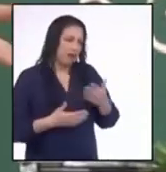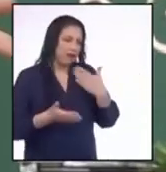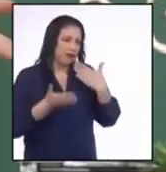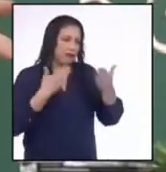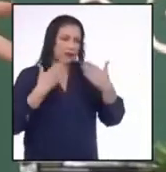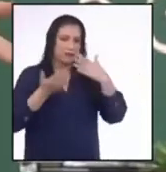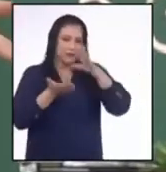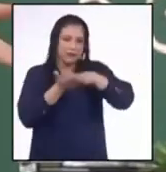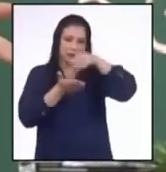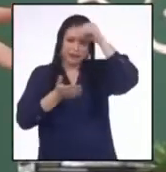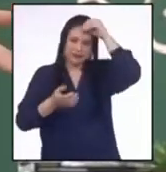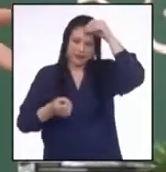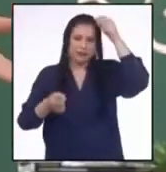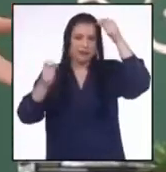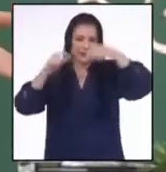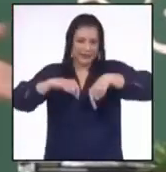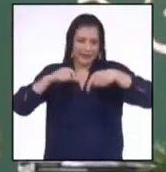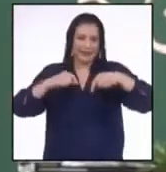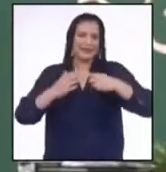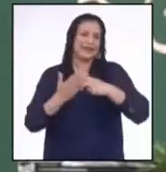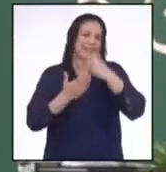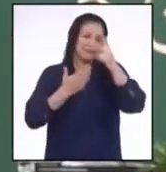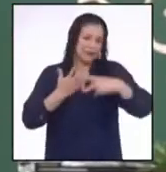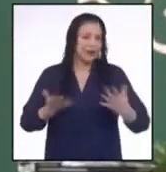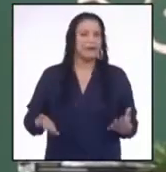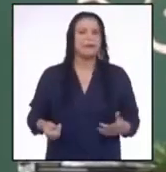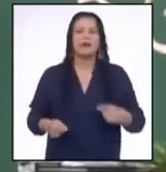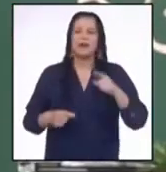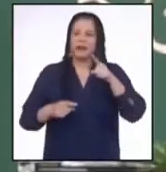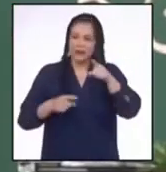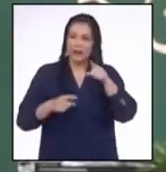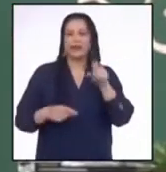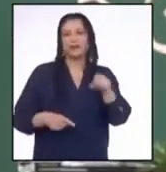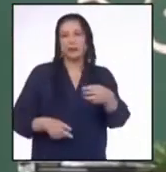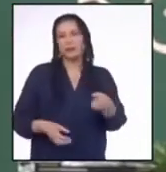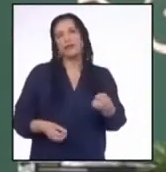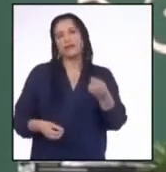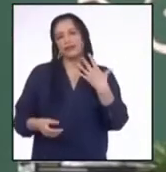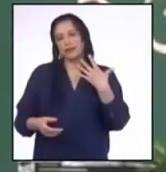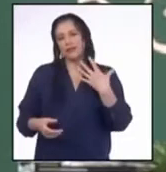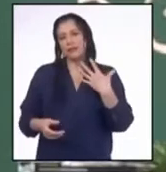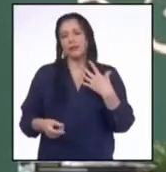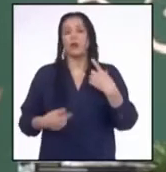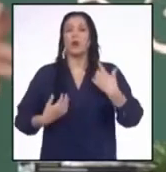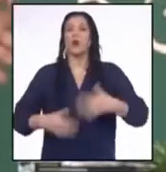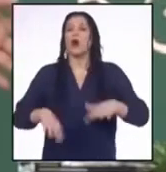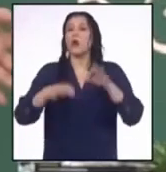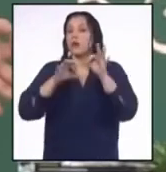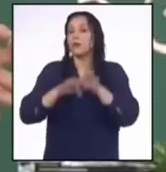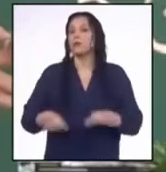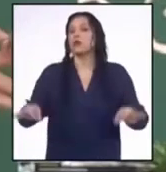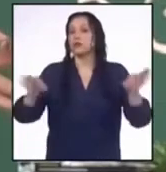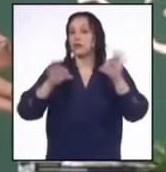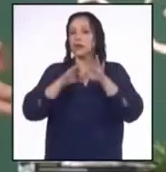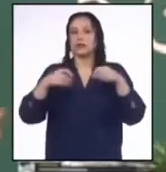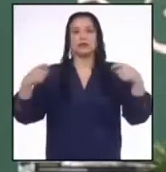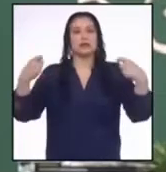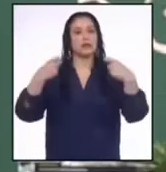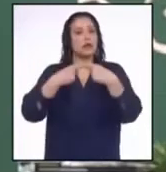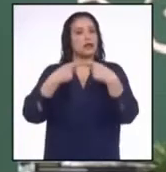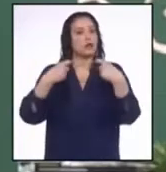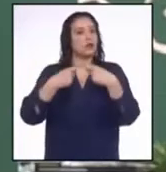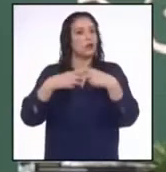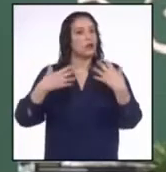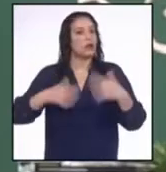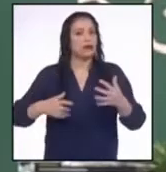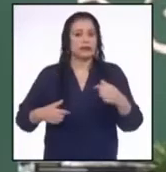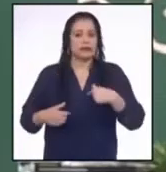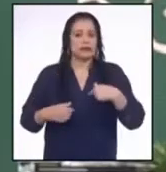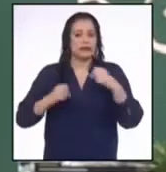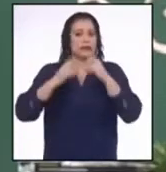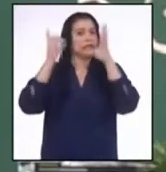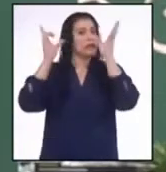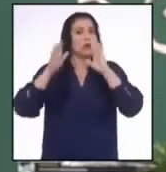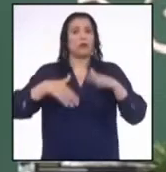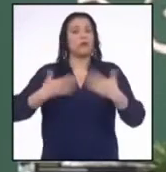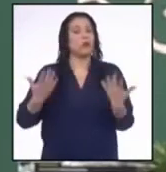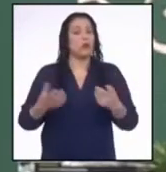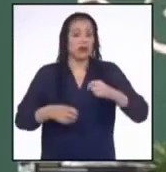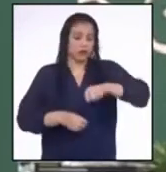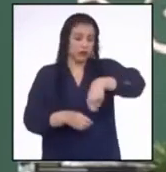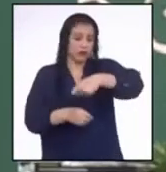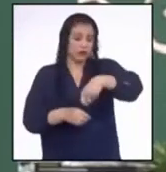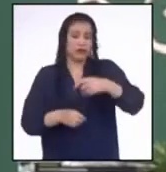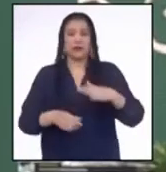habíamos aprendido en ese programa. Pero ya que lo mencionaste, qué importante es la energía eléctrica, ¿no? Ese día no pude cocinar, no